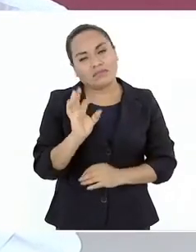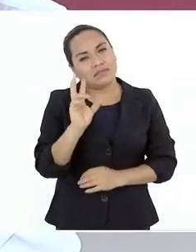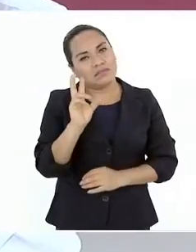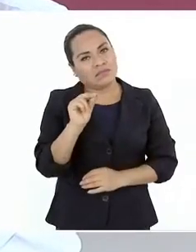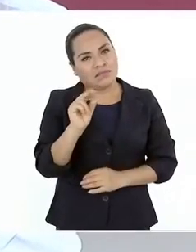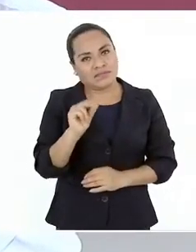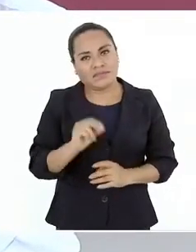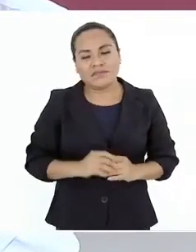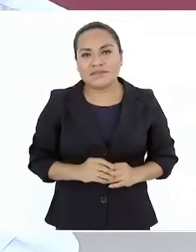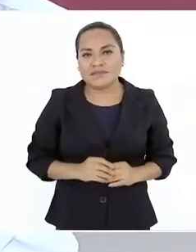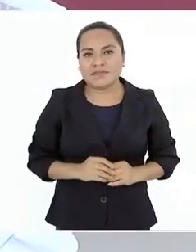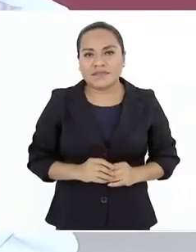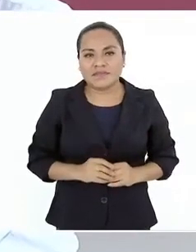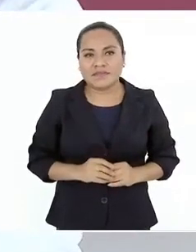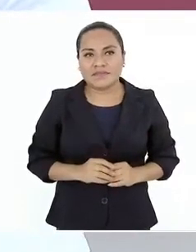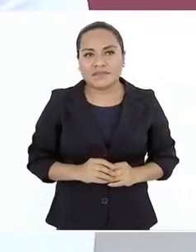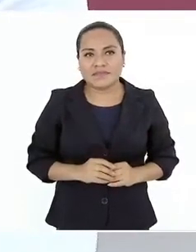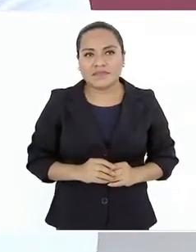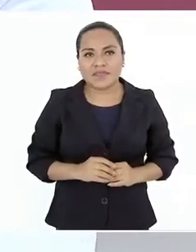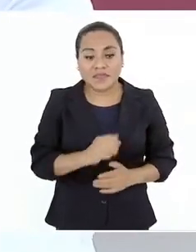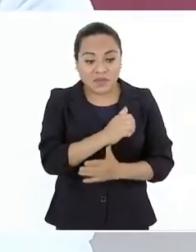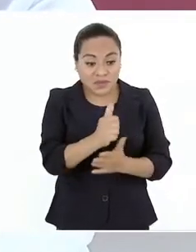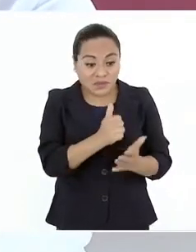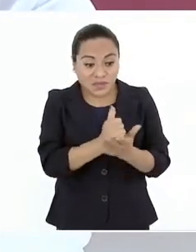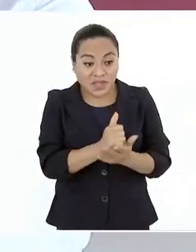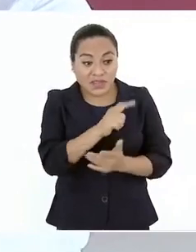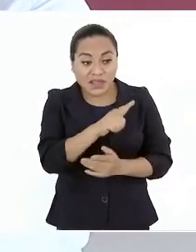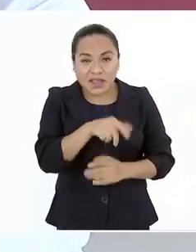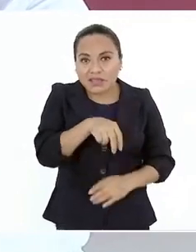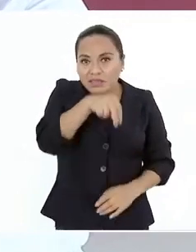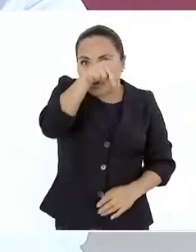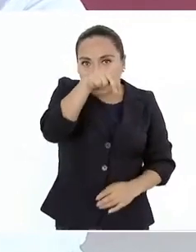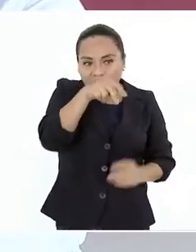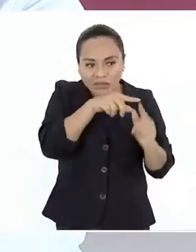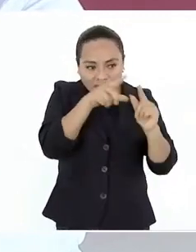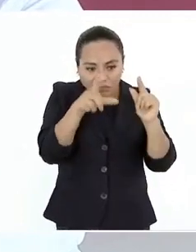tengan crecimiento las ciudades fronterizas,